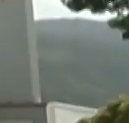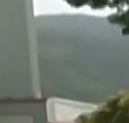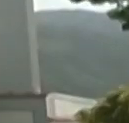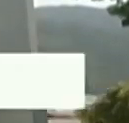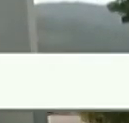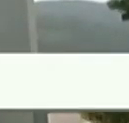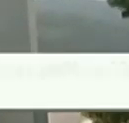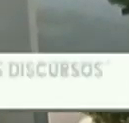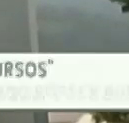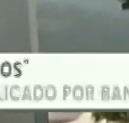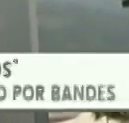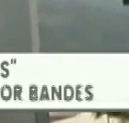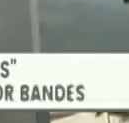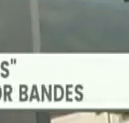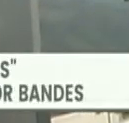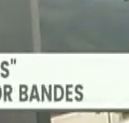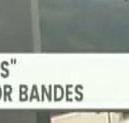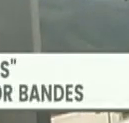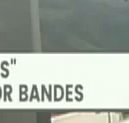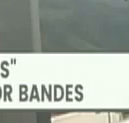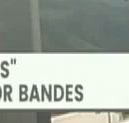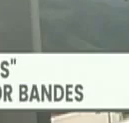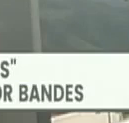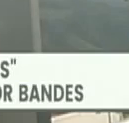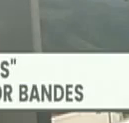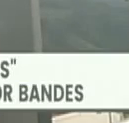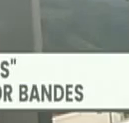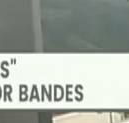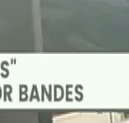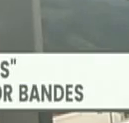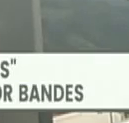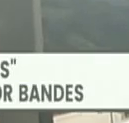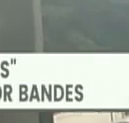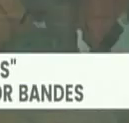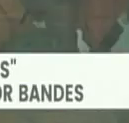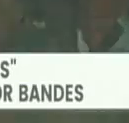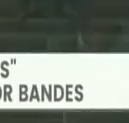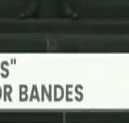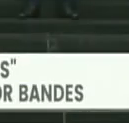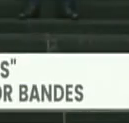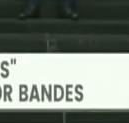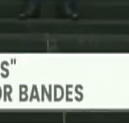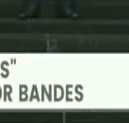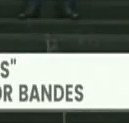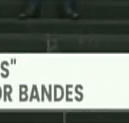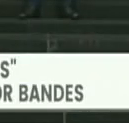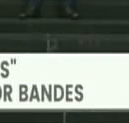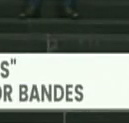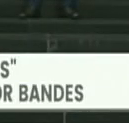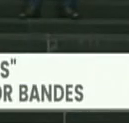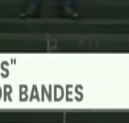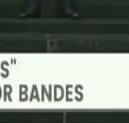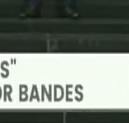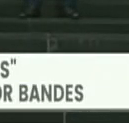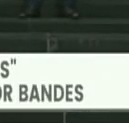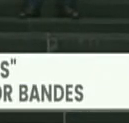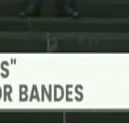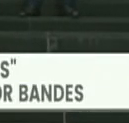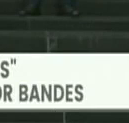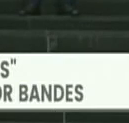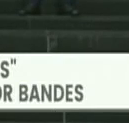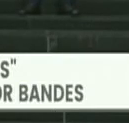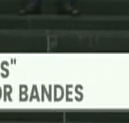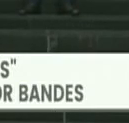de profundos retos y aprendizajes, la patria de Bolívar honra la confianza y el compromiso que mantiene